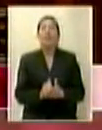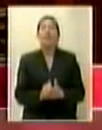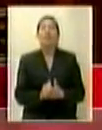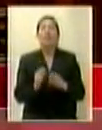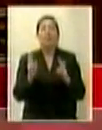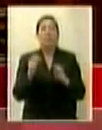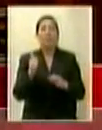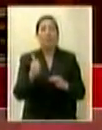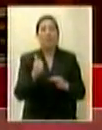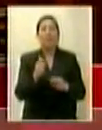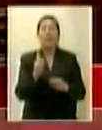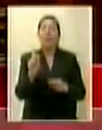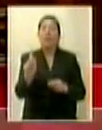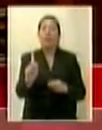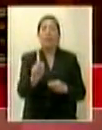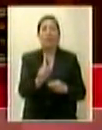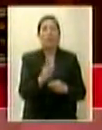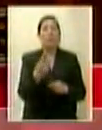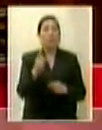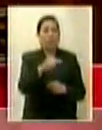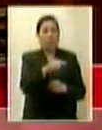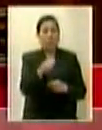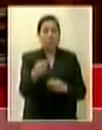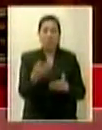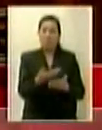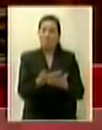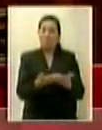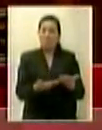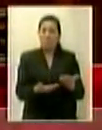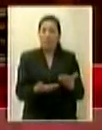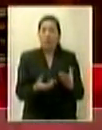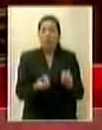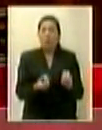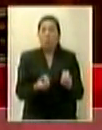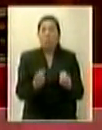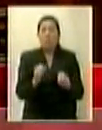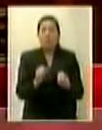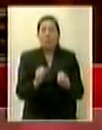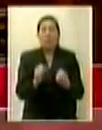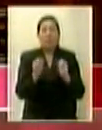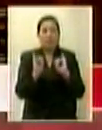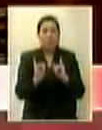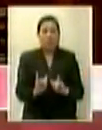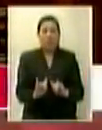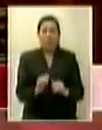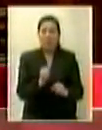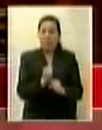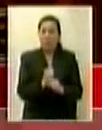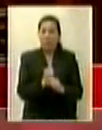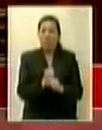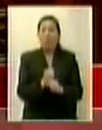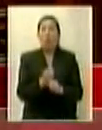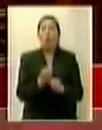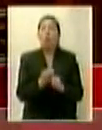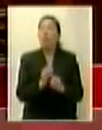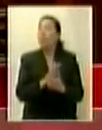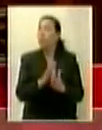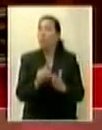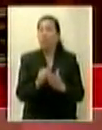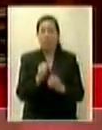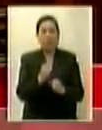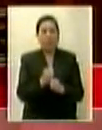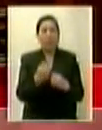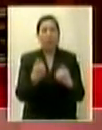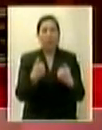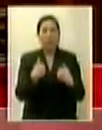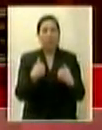título individual de cada uno de ustedes, documento que los acredita como servidores estables del Congreso de la República, con todos los derechos laborales